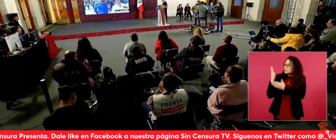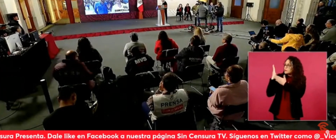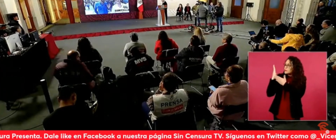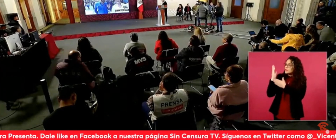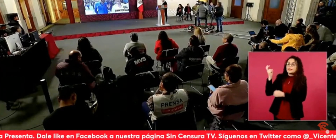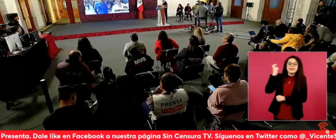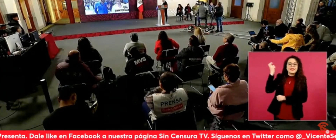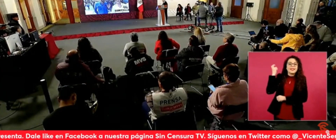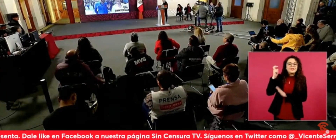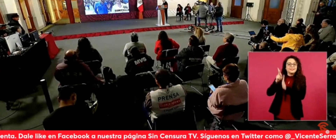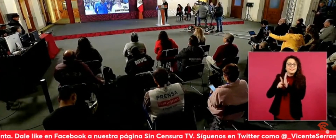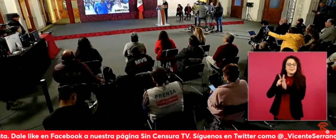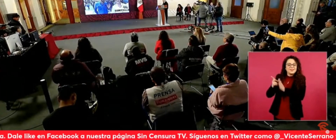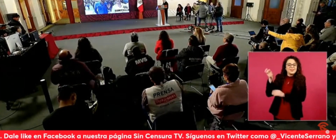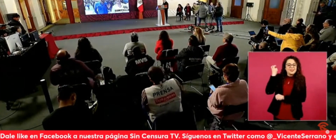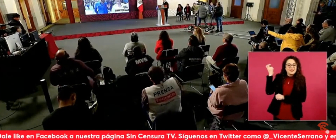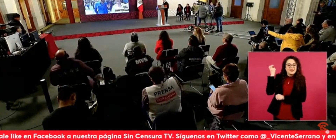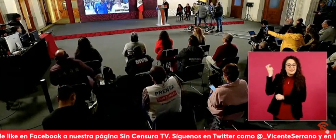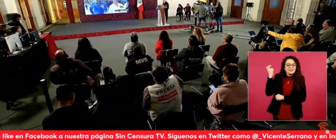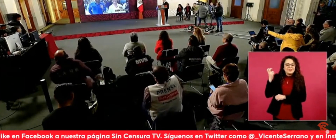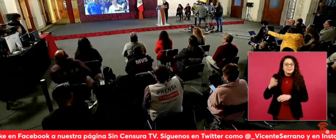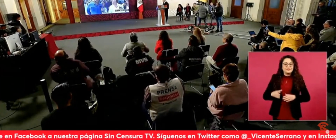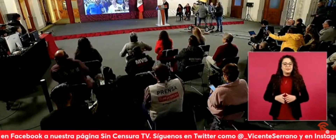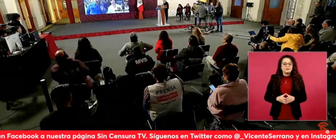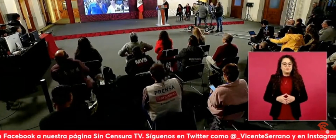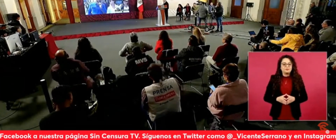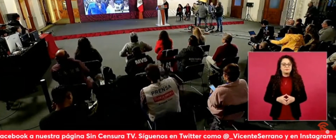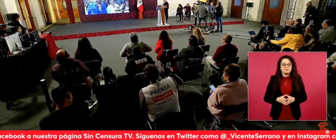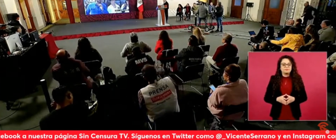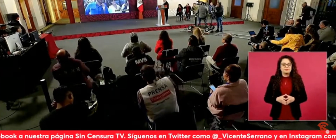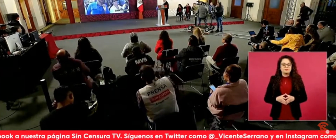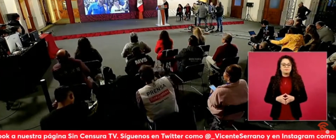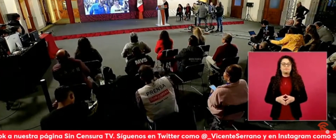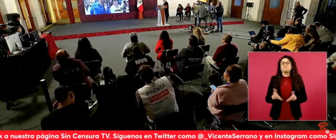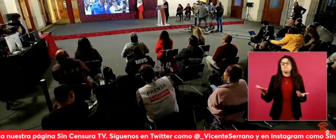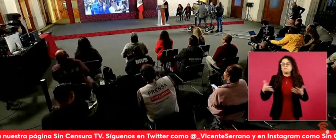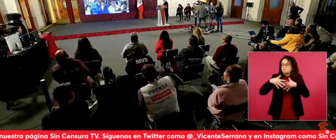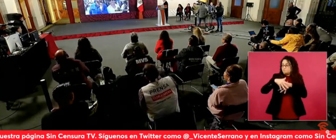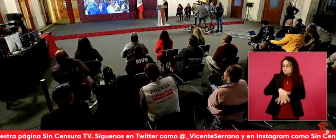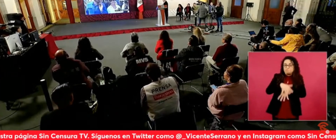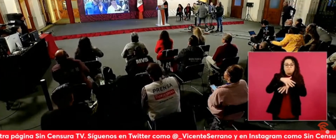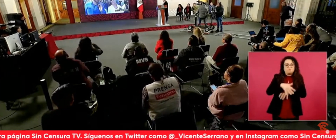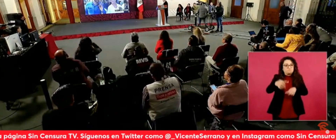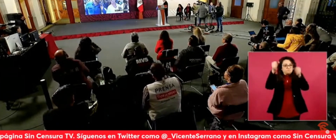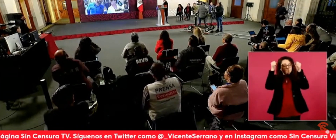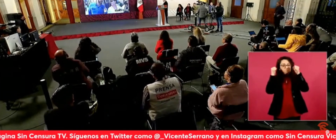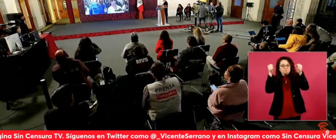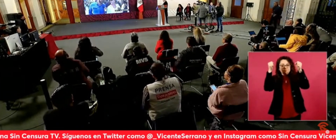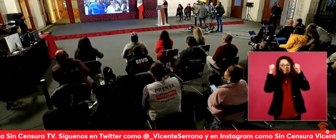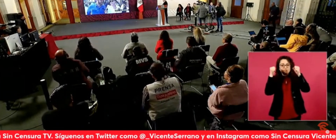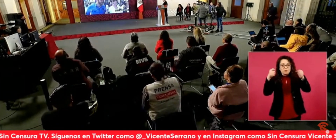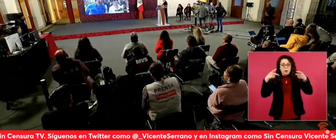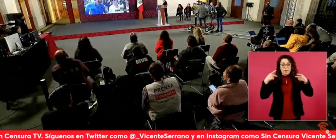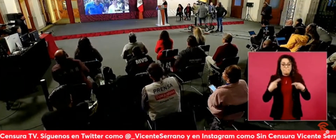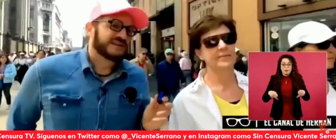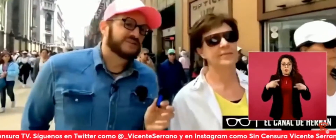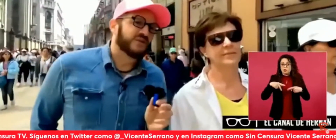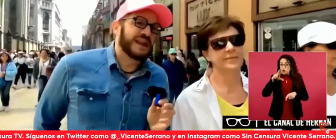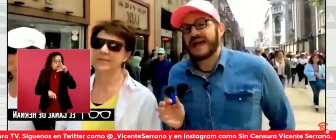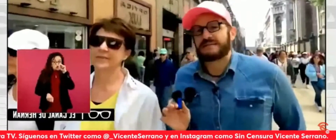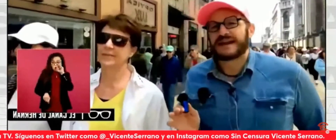este es. A ver, ponlo. Es que yo veo que las marchas de la gente que no está a favor de AMLO